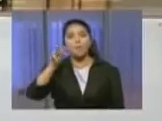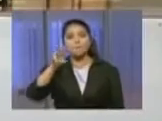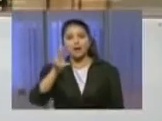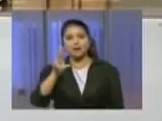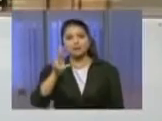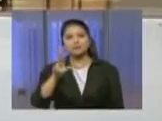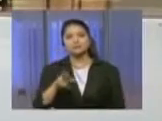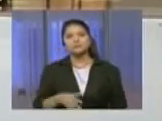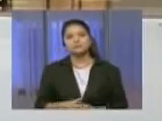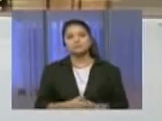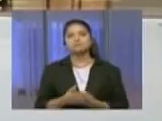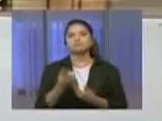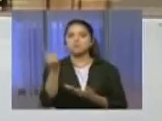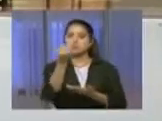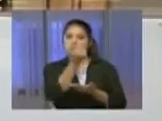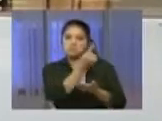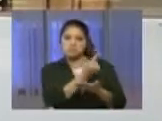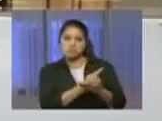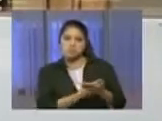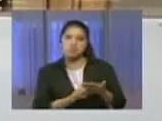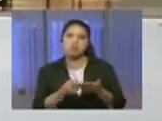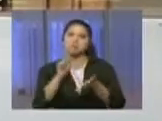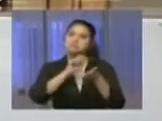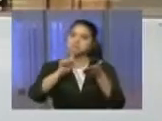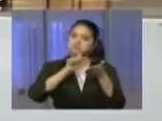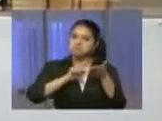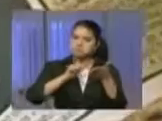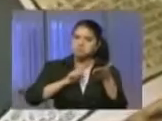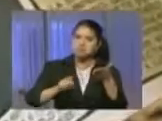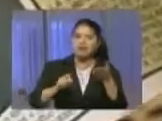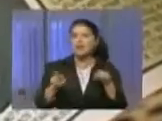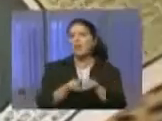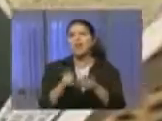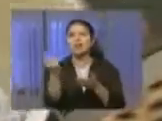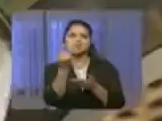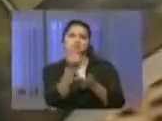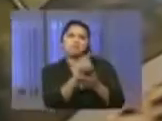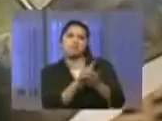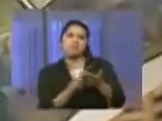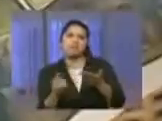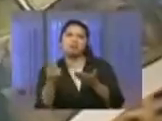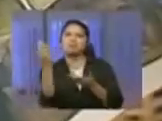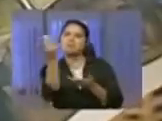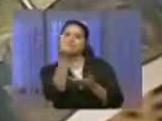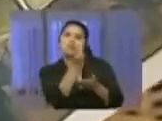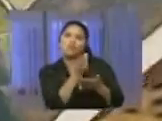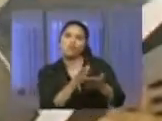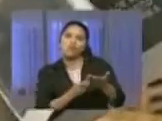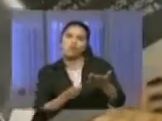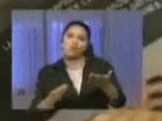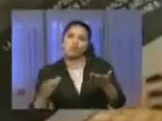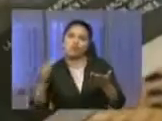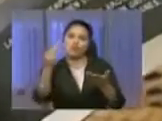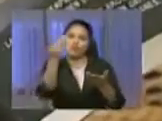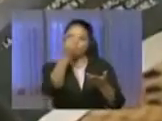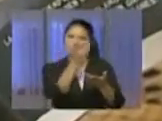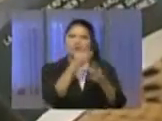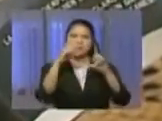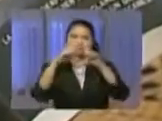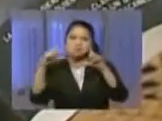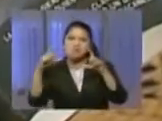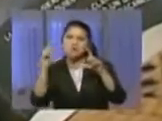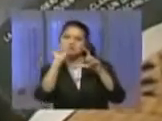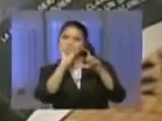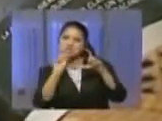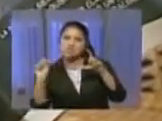digamos elaborando son cómics que llaman Jorge historietas se